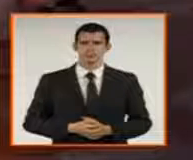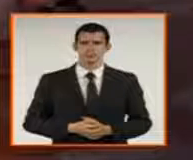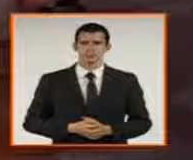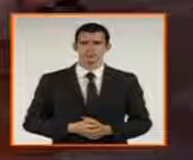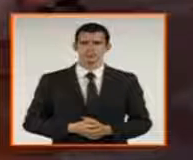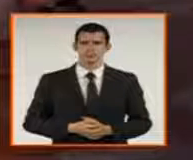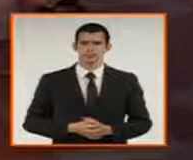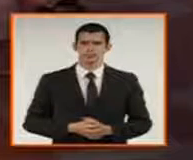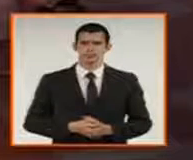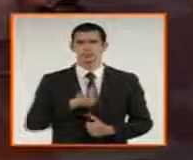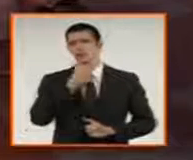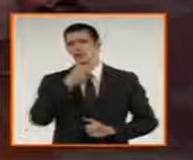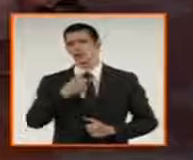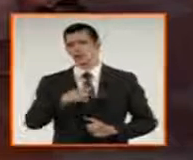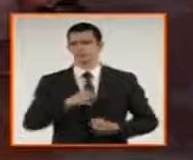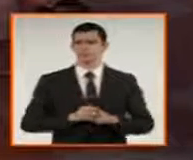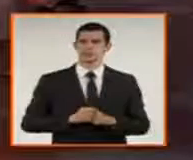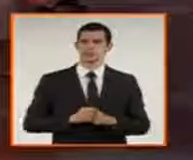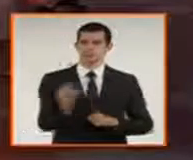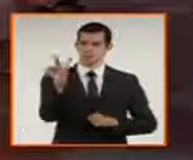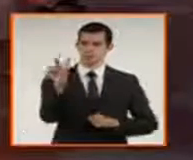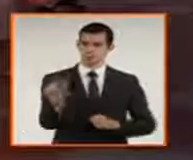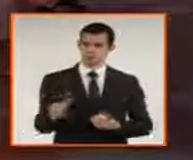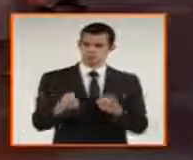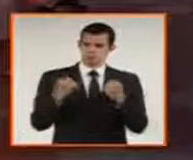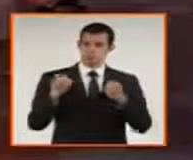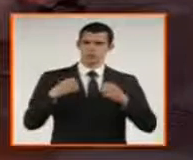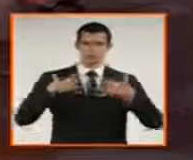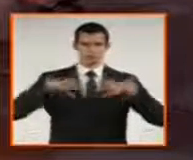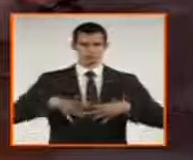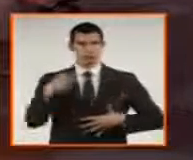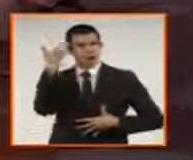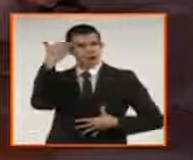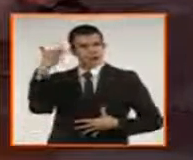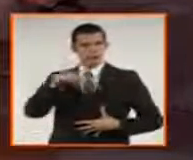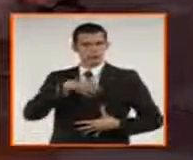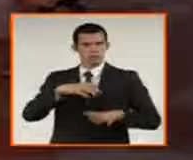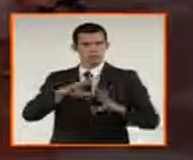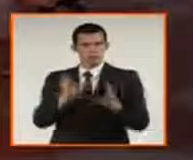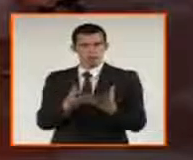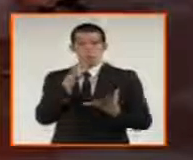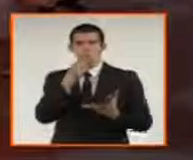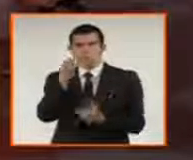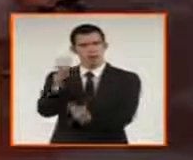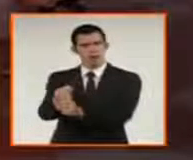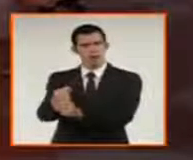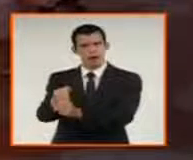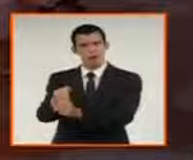que pudiendo trabajar no lo hace o dilapida sus bienes. Pero también hay otra